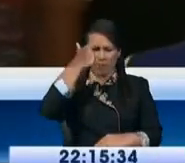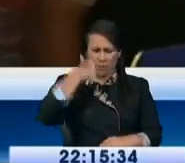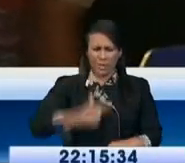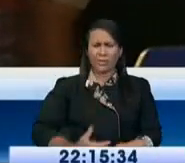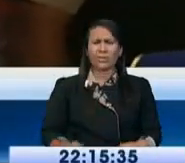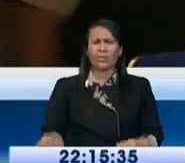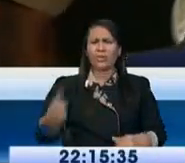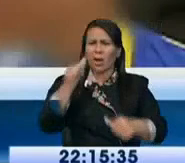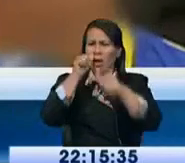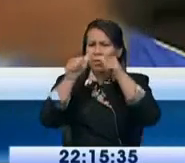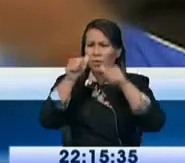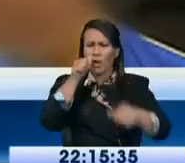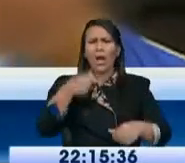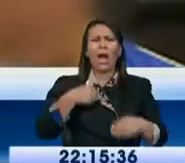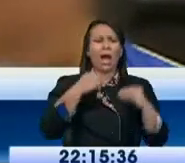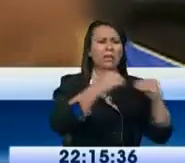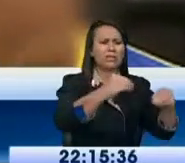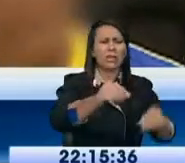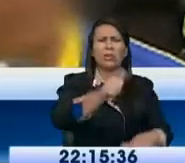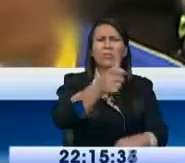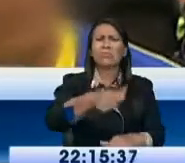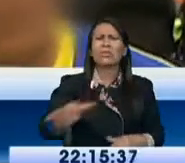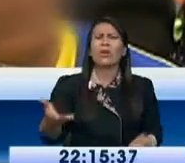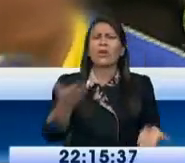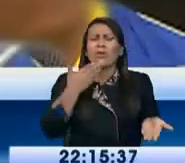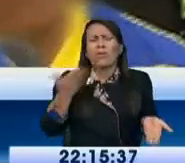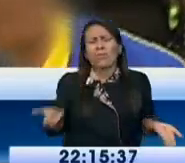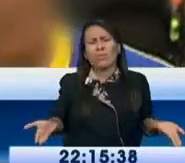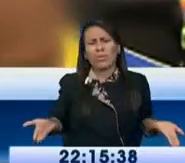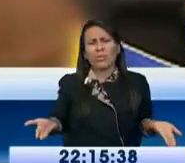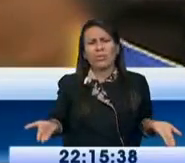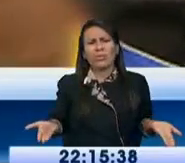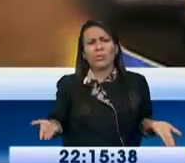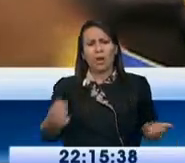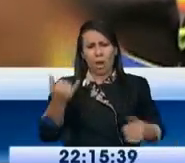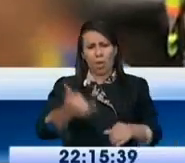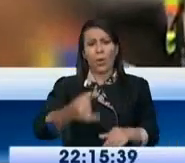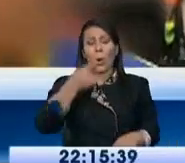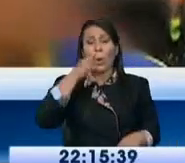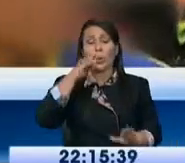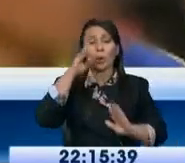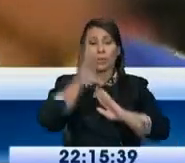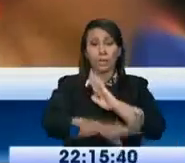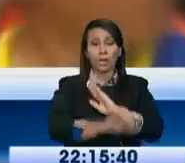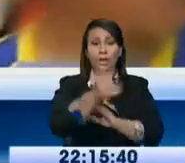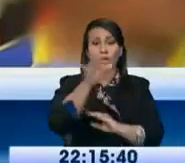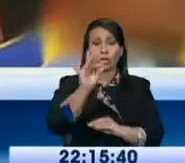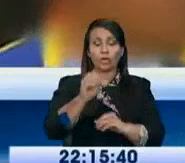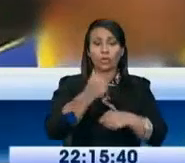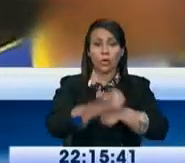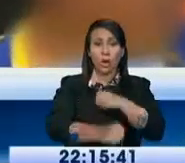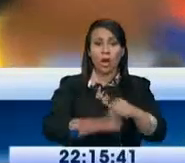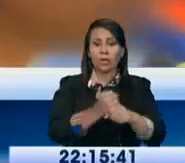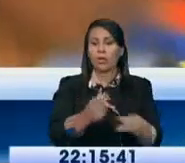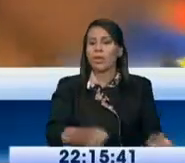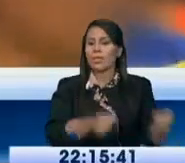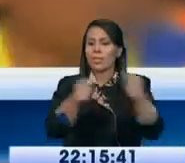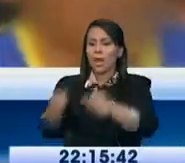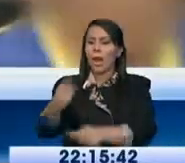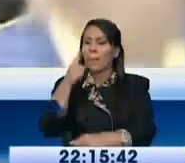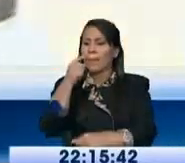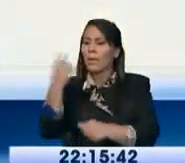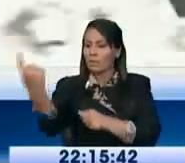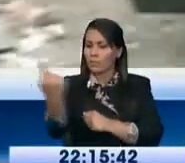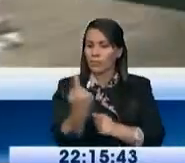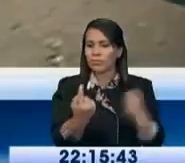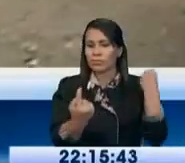y profesores aquí adentro. Entre los menores de edad van a ser entregados mediante un acta a los padres, los mayores de edad son retirados hacia sus